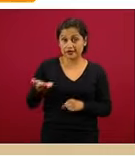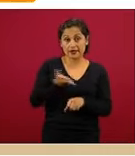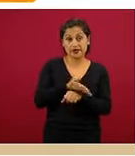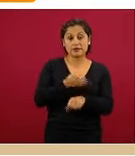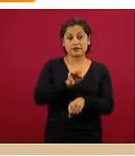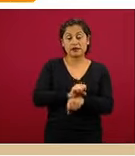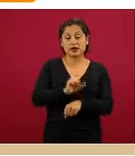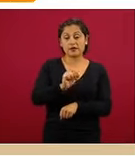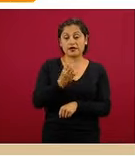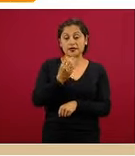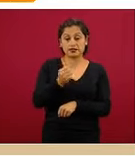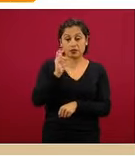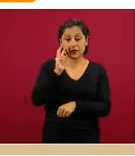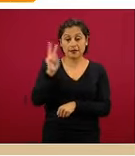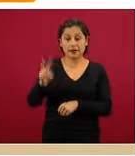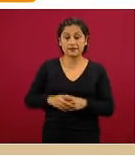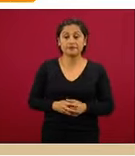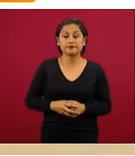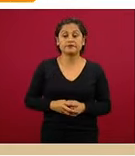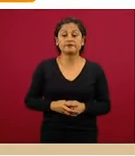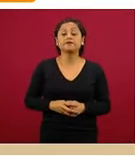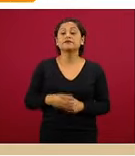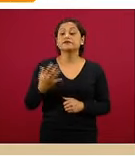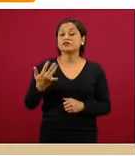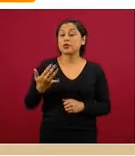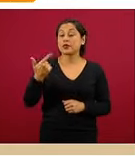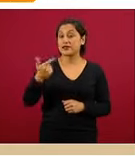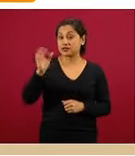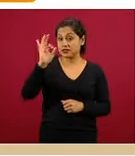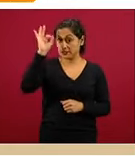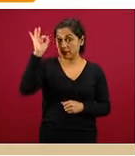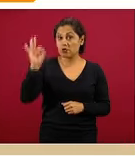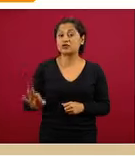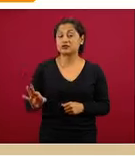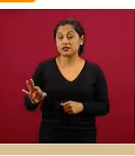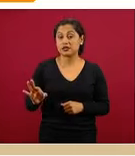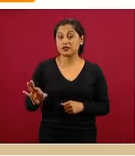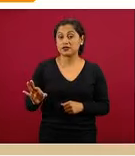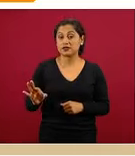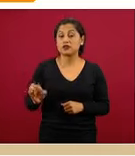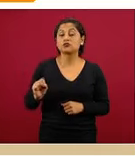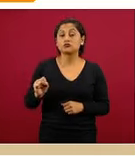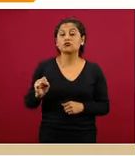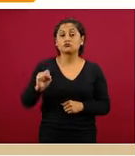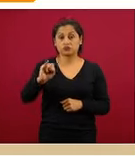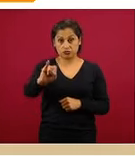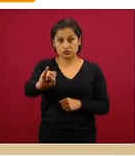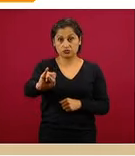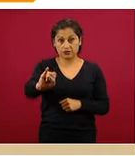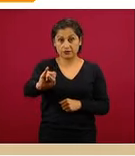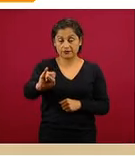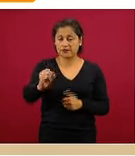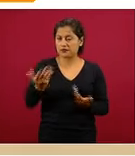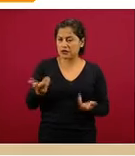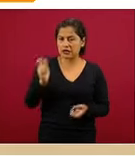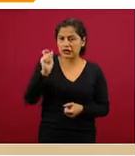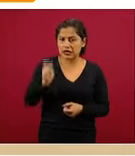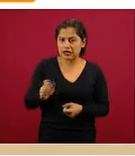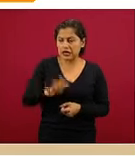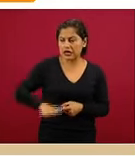29, que está aquí, tuvimos 57% de positividad, es decir, 59 de cada